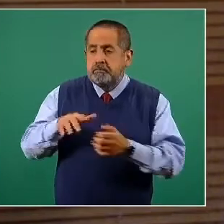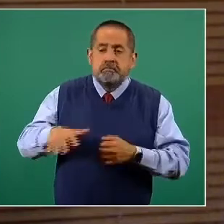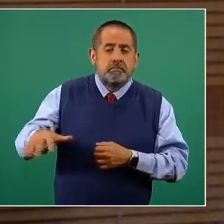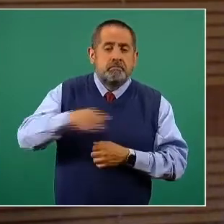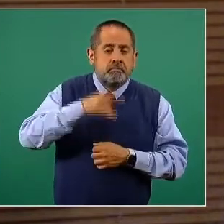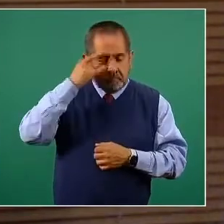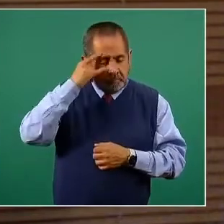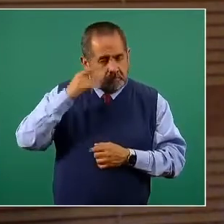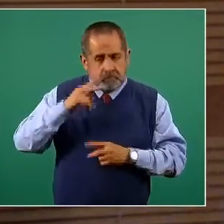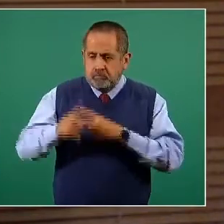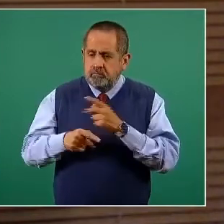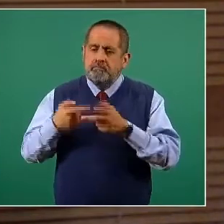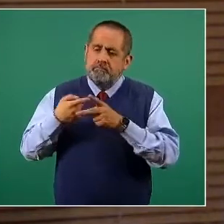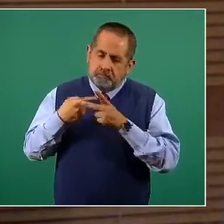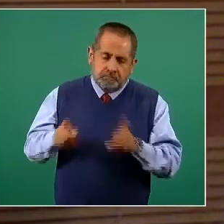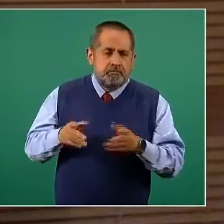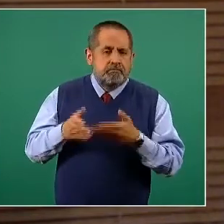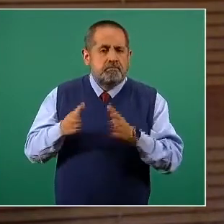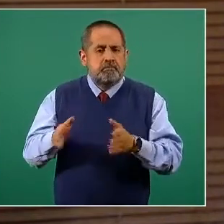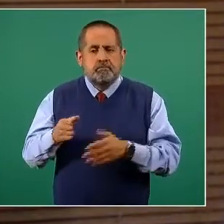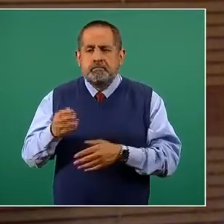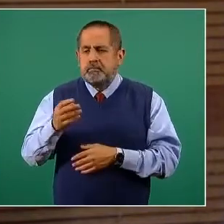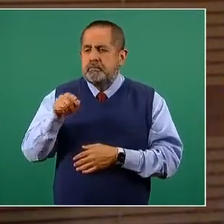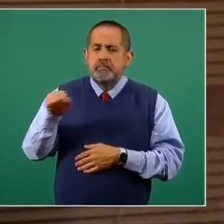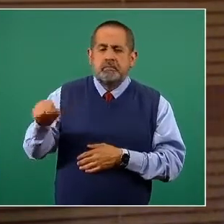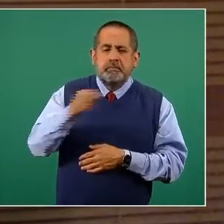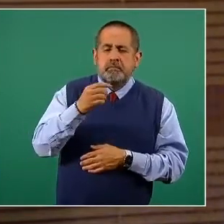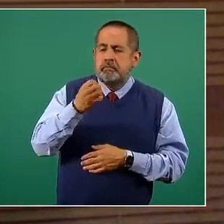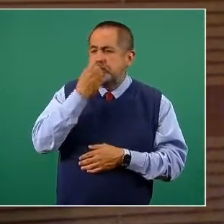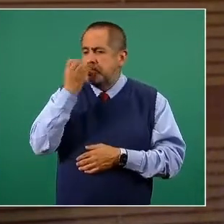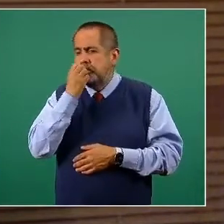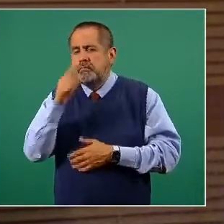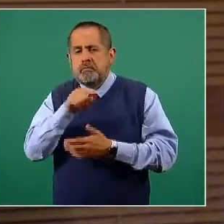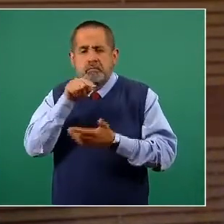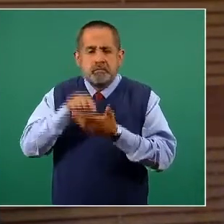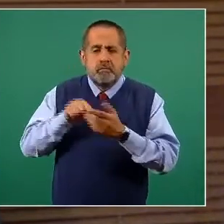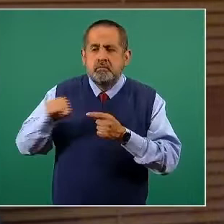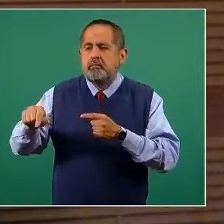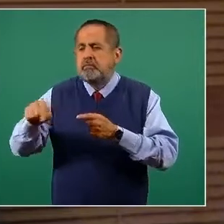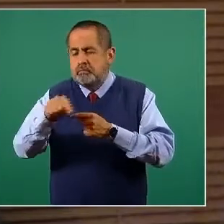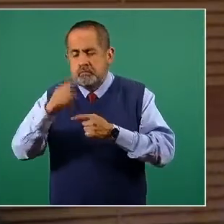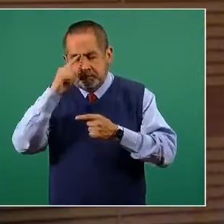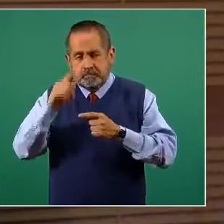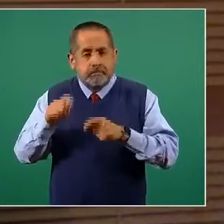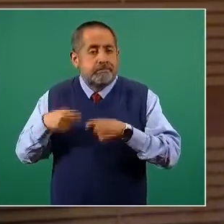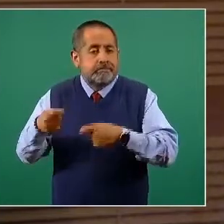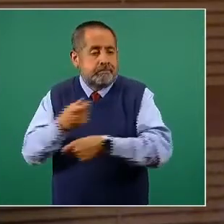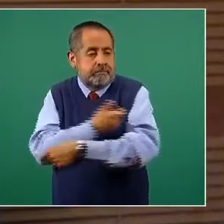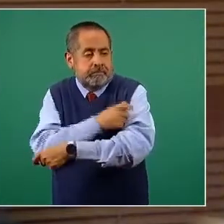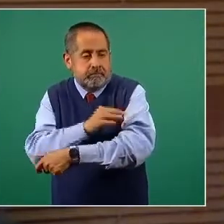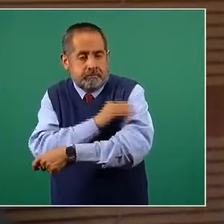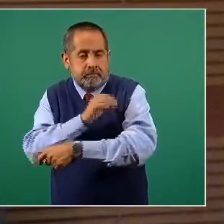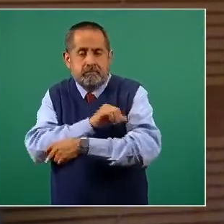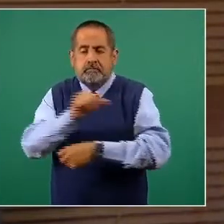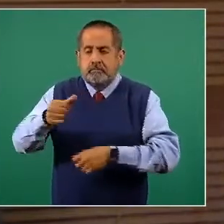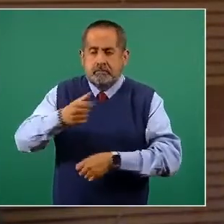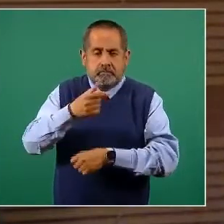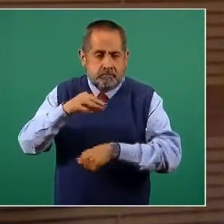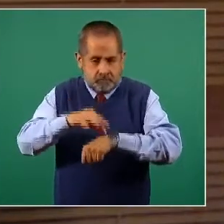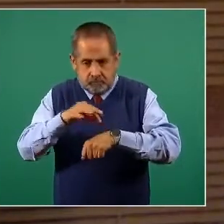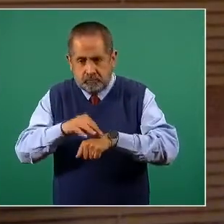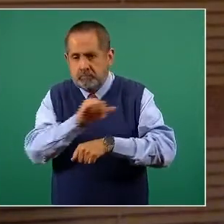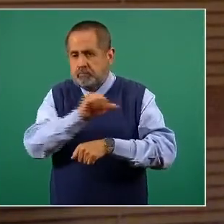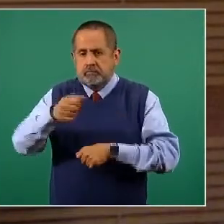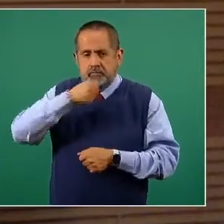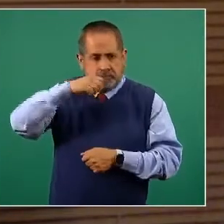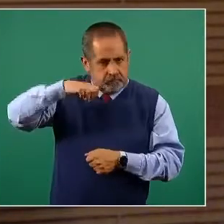Campeche se van a estar abriendo de manera simultánea sitios para personal de salud, sitios para adultos mayores y